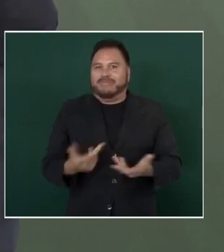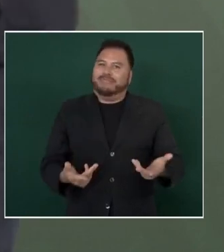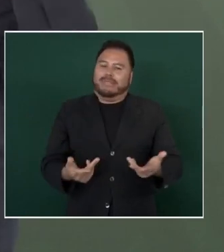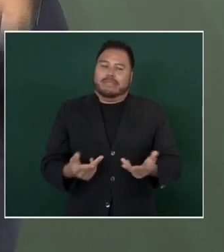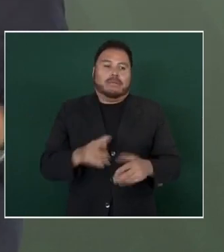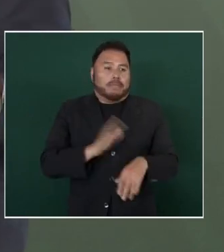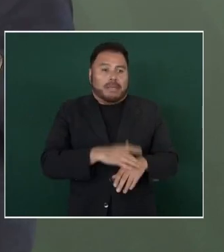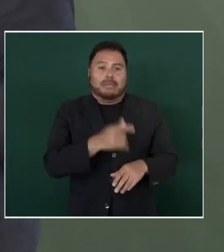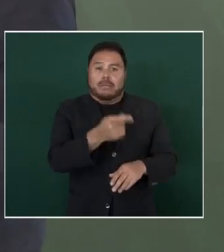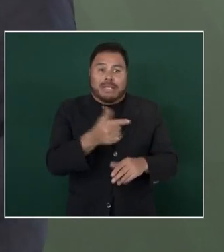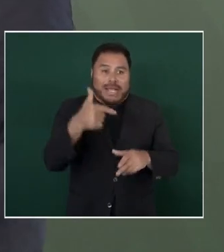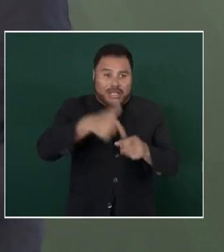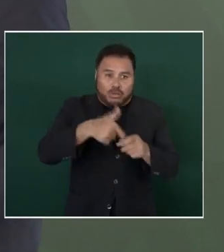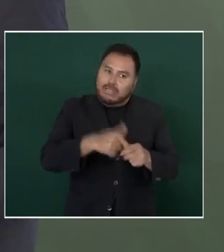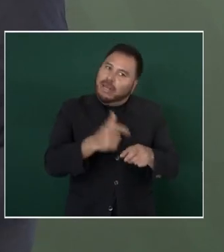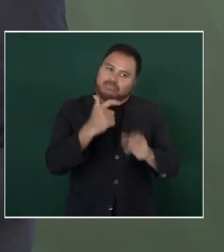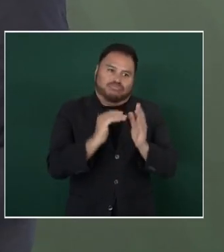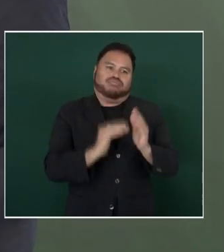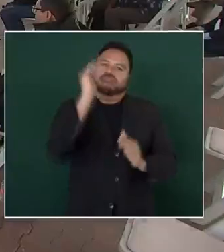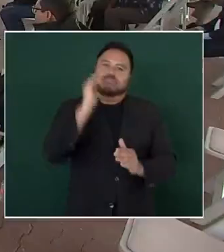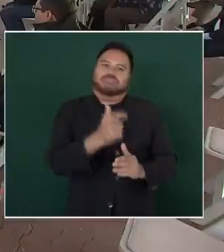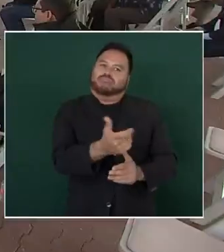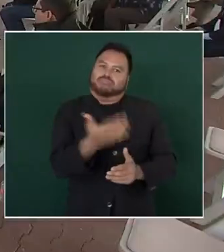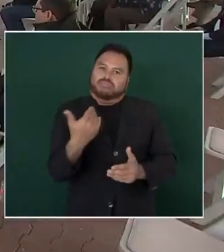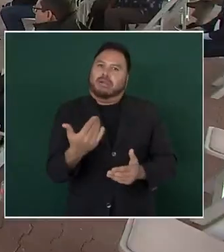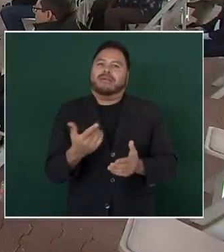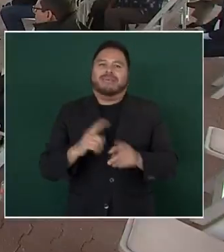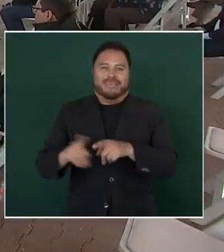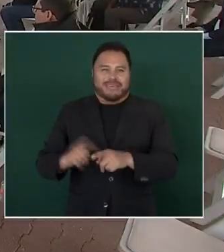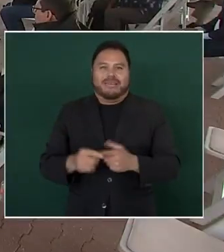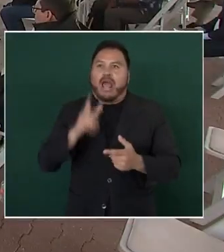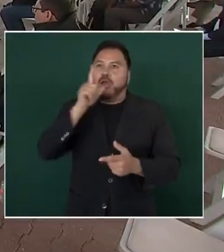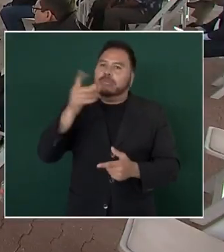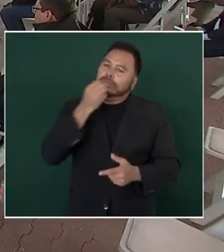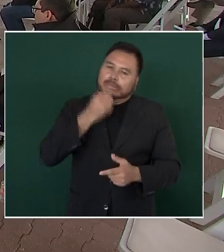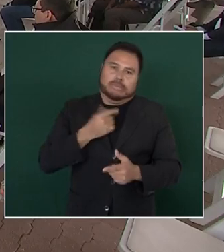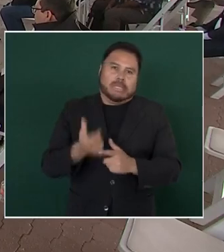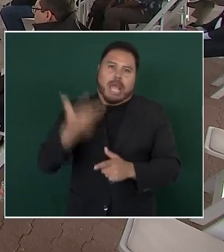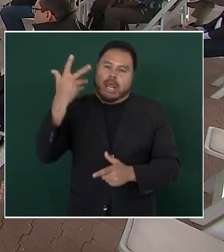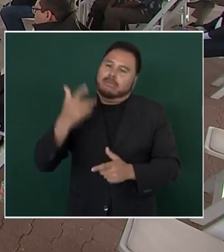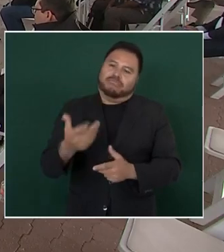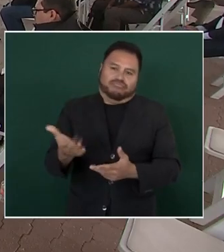cobrando más por las gasolinas, cobrando más por la luz.